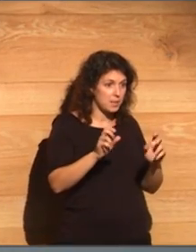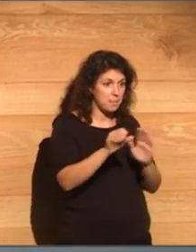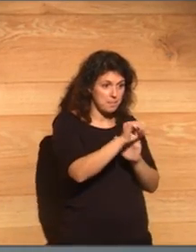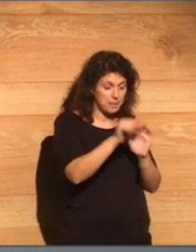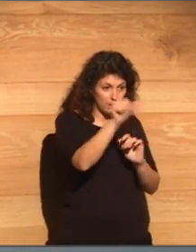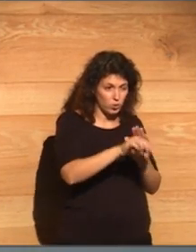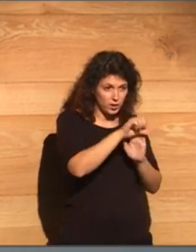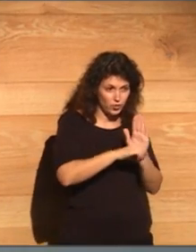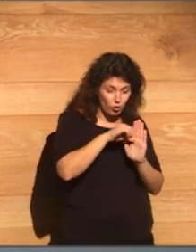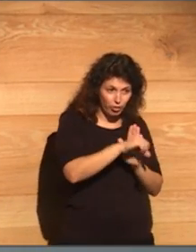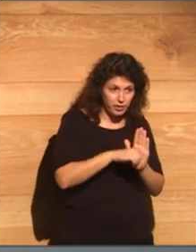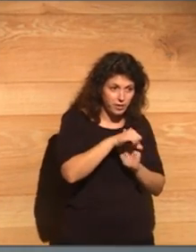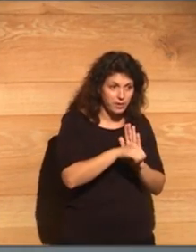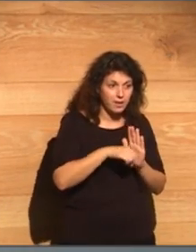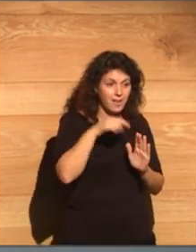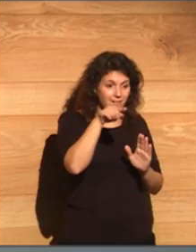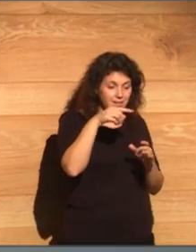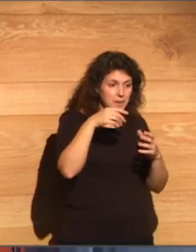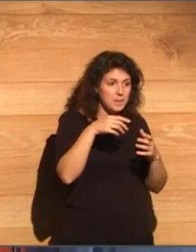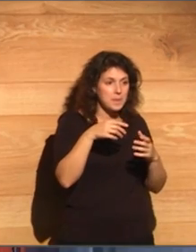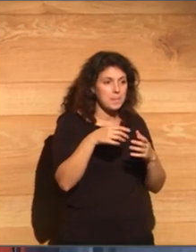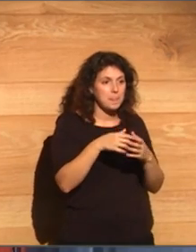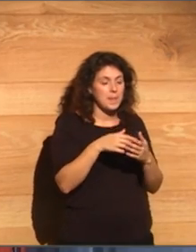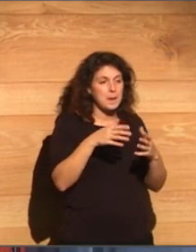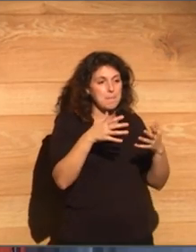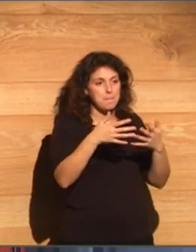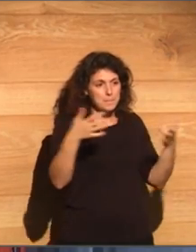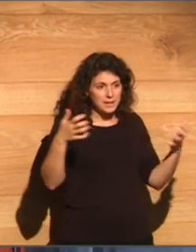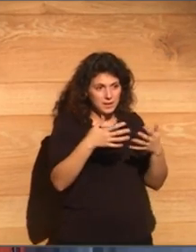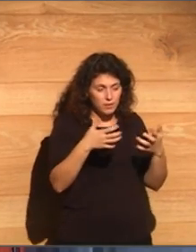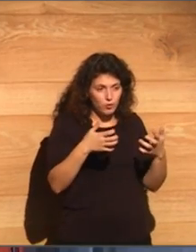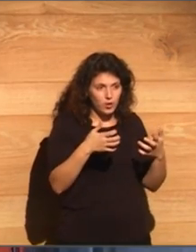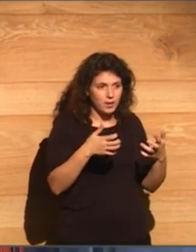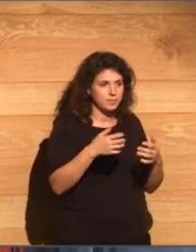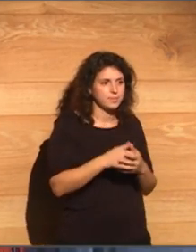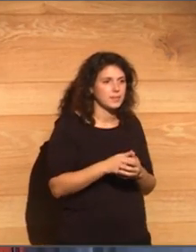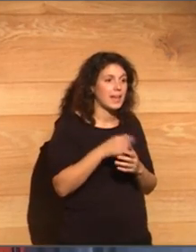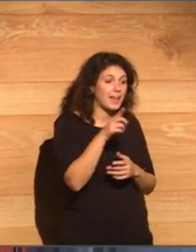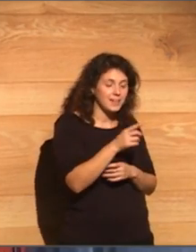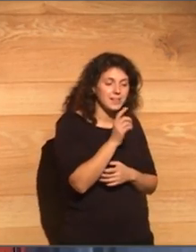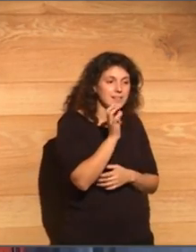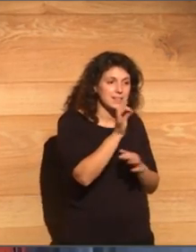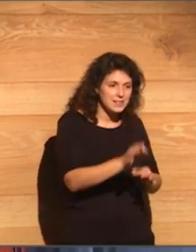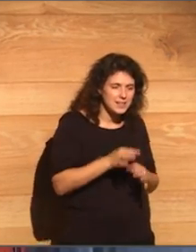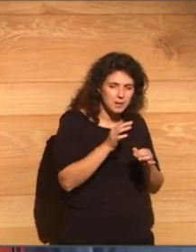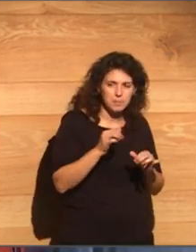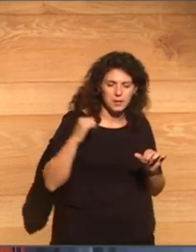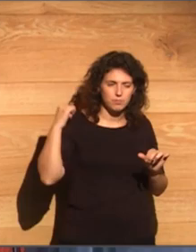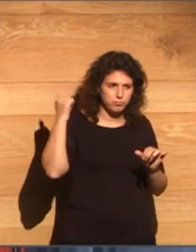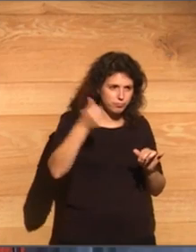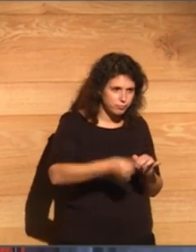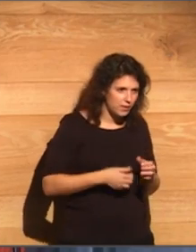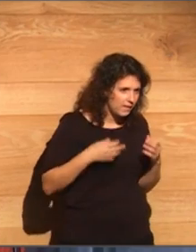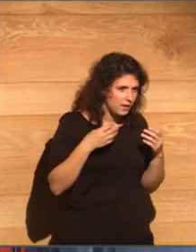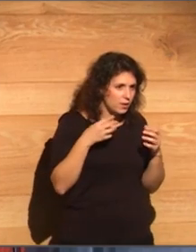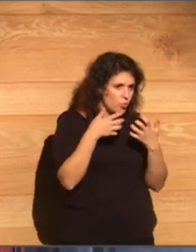esta película. Hay también una metáfora muy berlanguiana, ¿no? Porque si él se ha tirado toda la vida luchando con, en ese